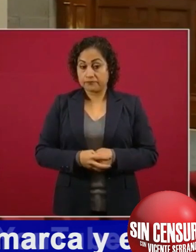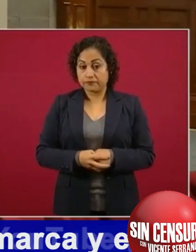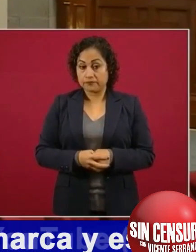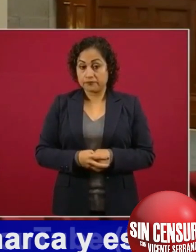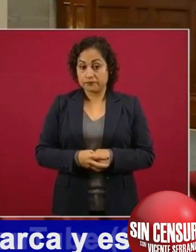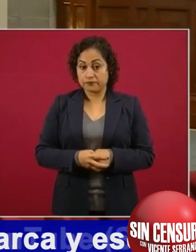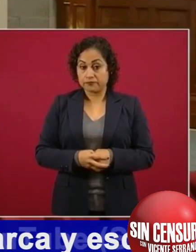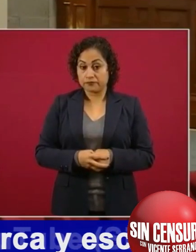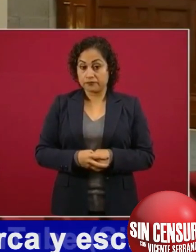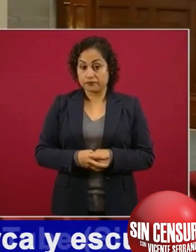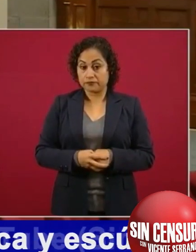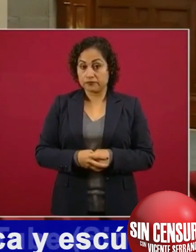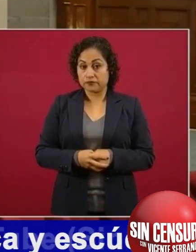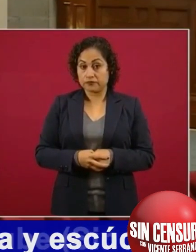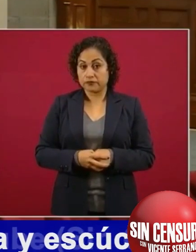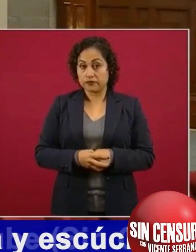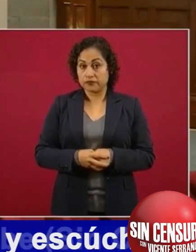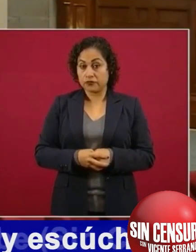indultarlo?